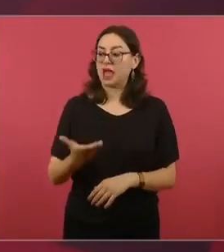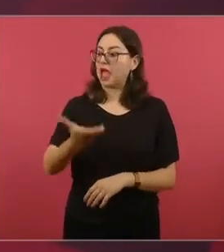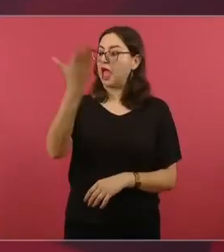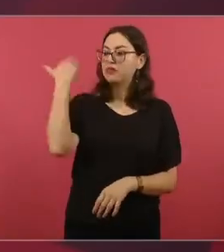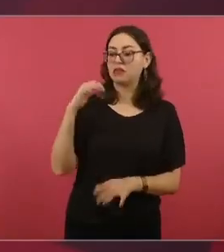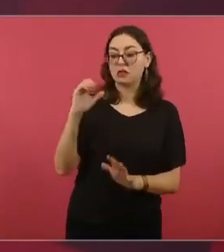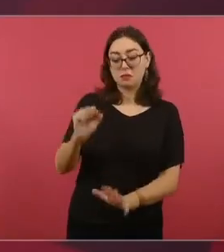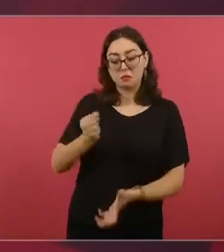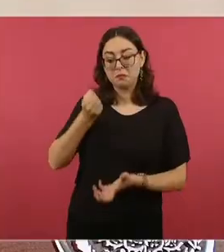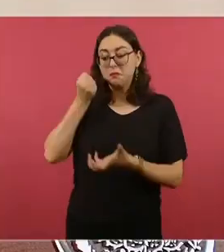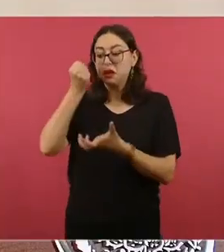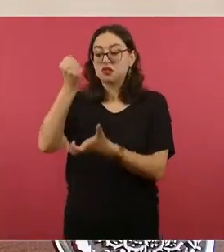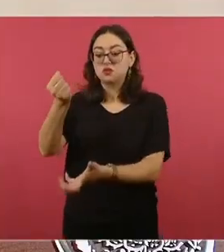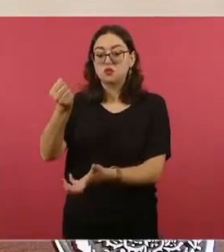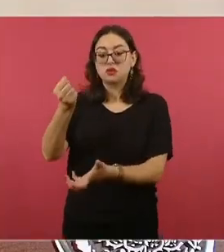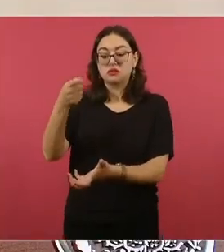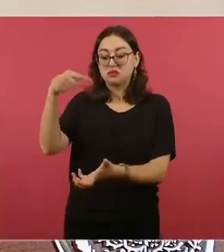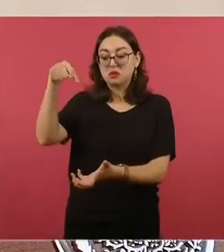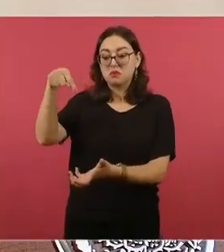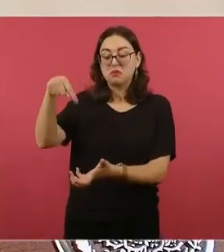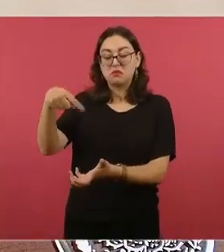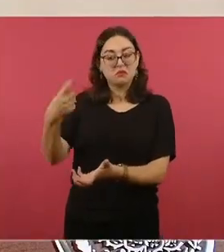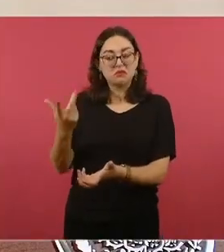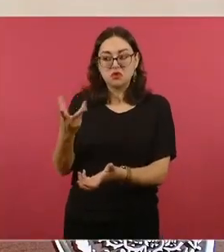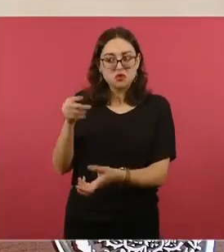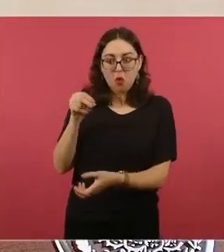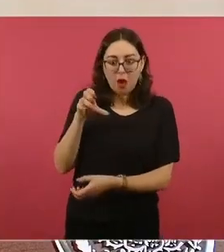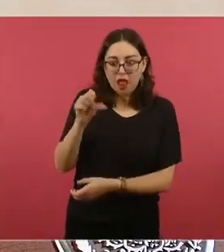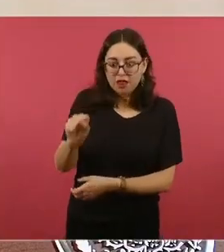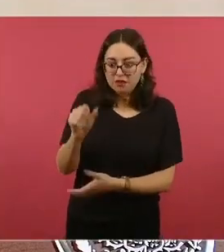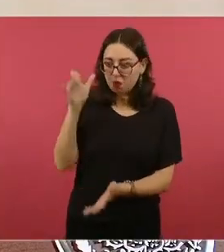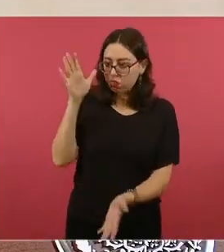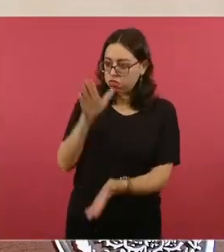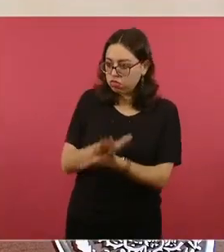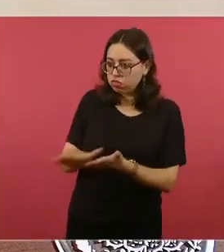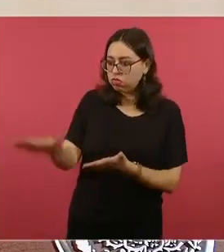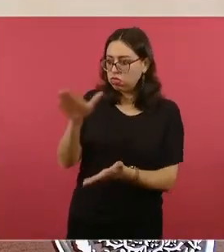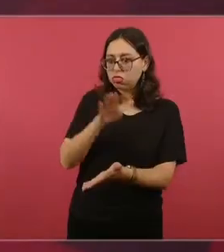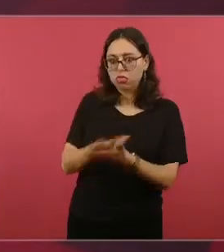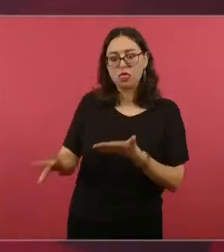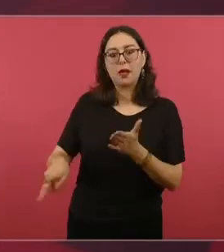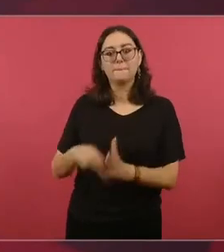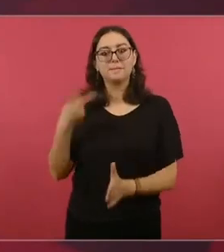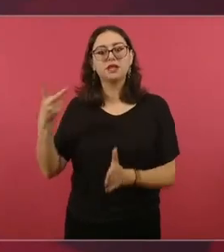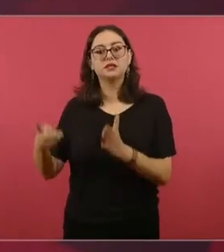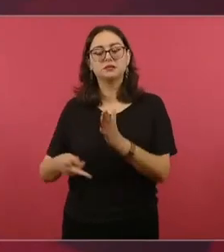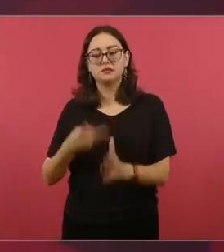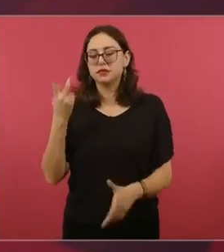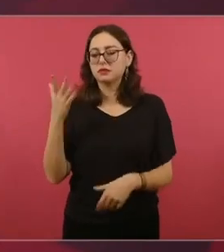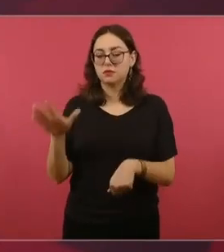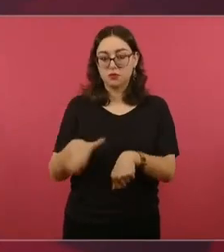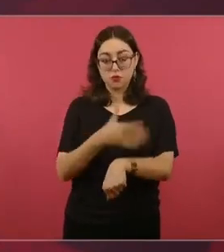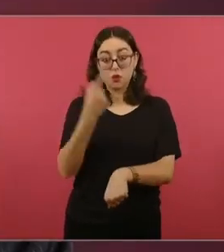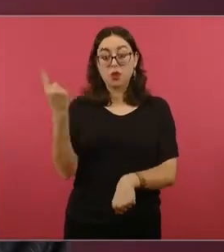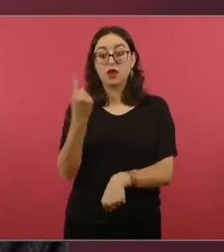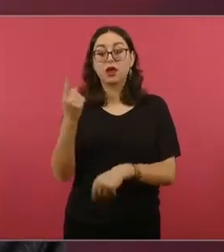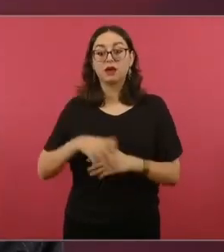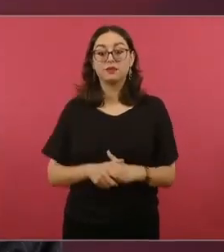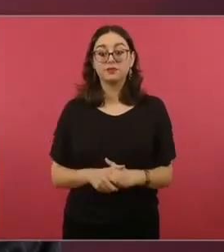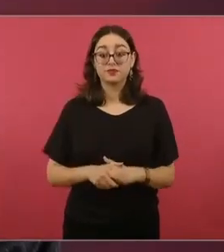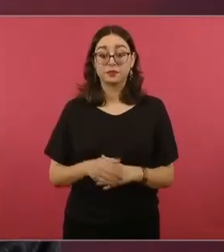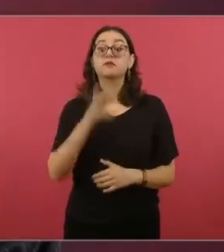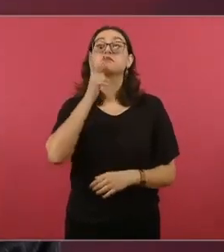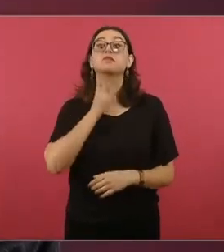increíble, extraer petróleo. Les importaba hacer negocios con los